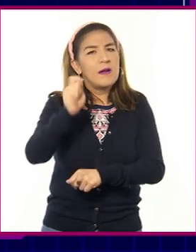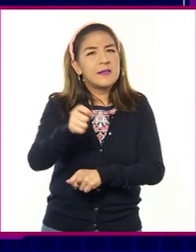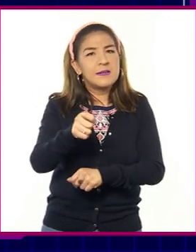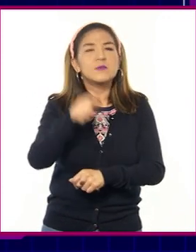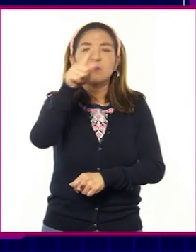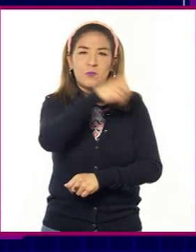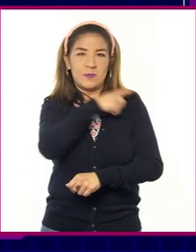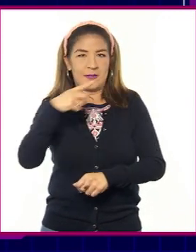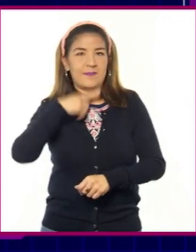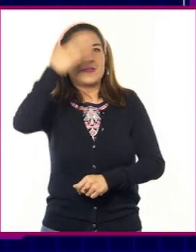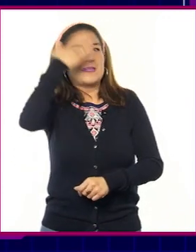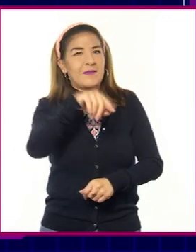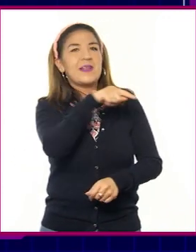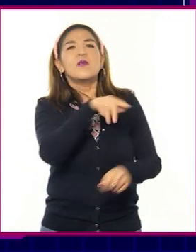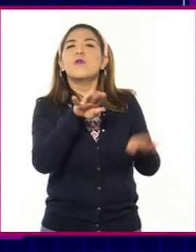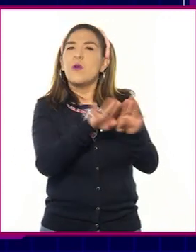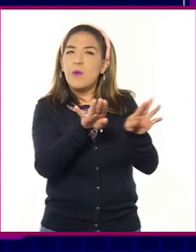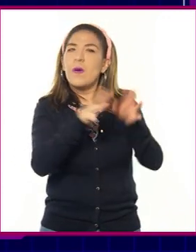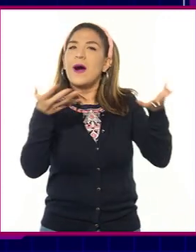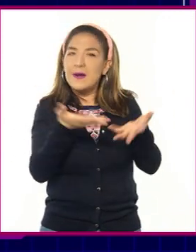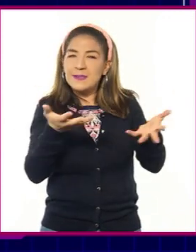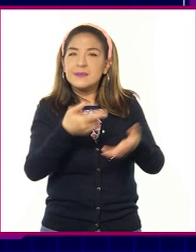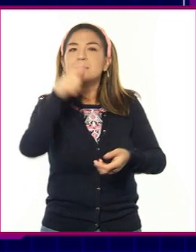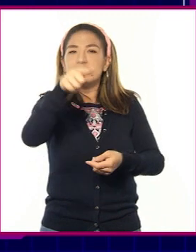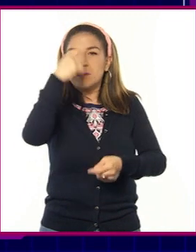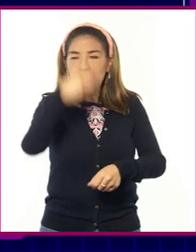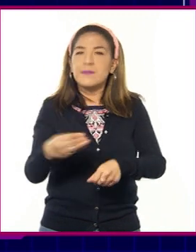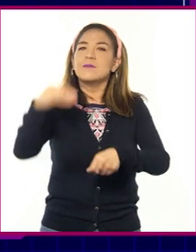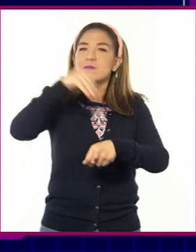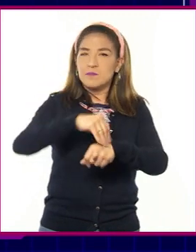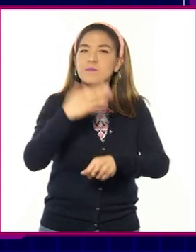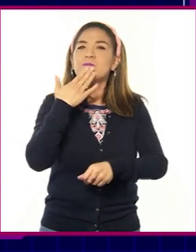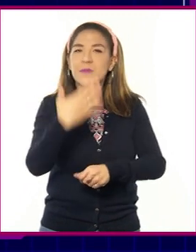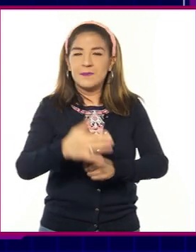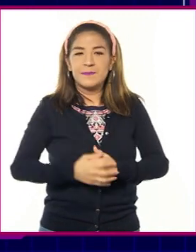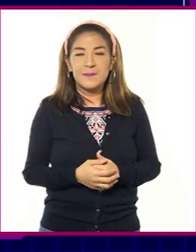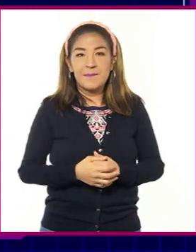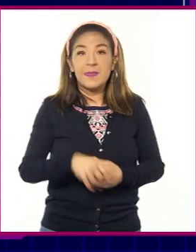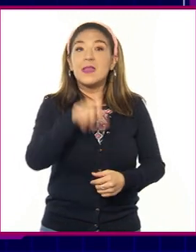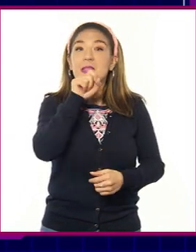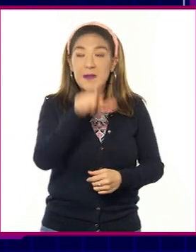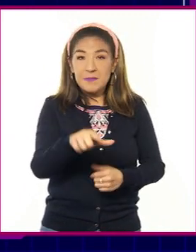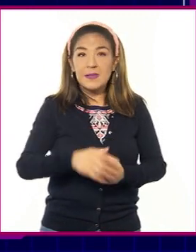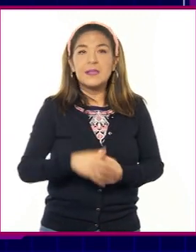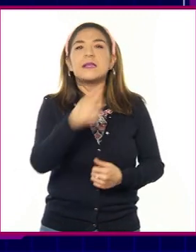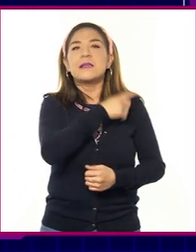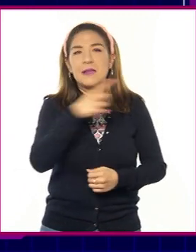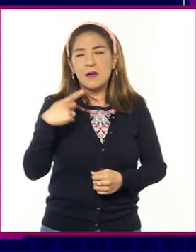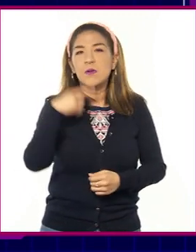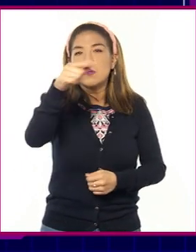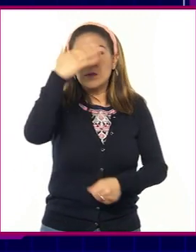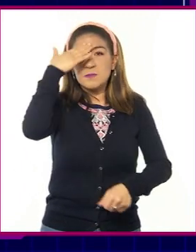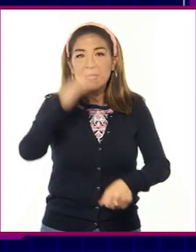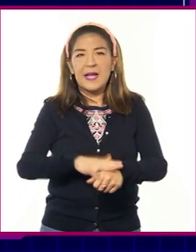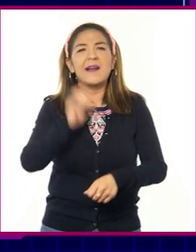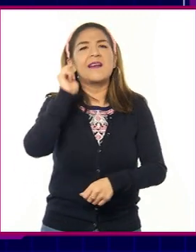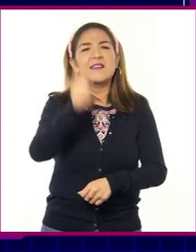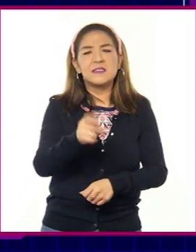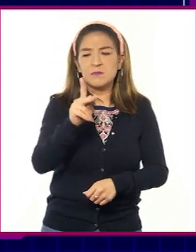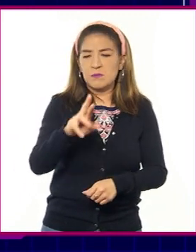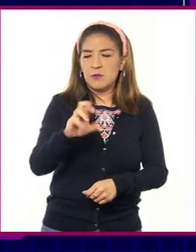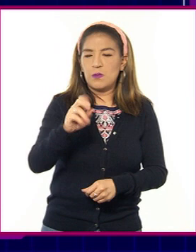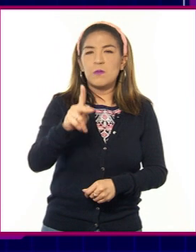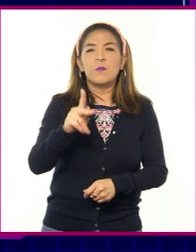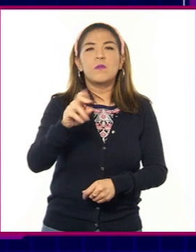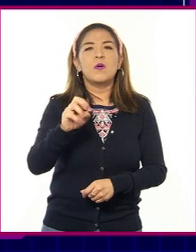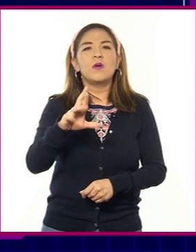una proporción de este tipo y cómo plantearla correctamente. Incluso, deben tener presente qué es una proporción